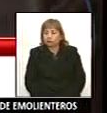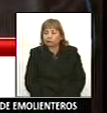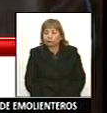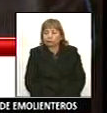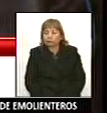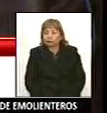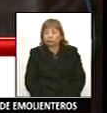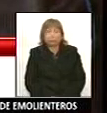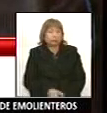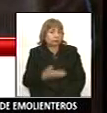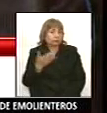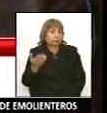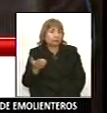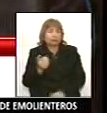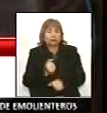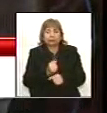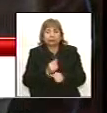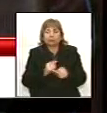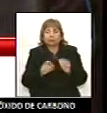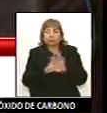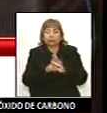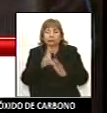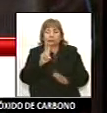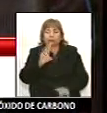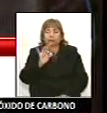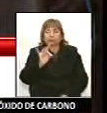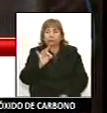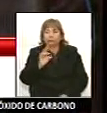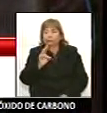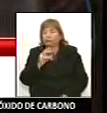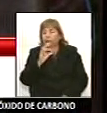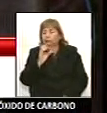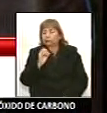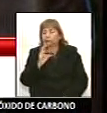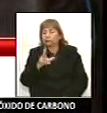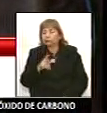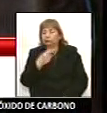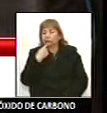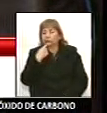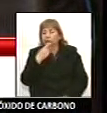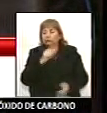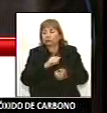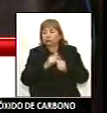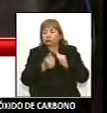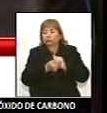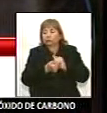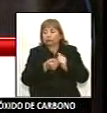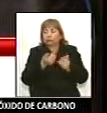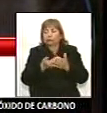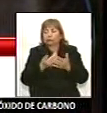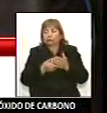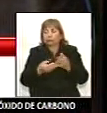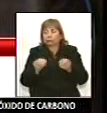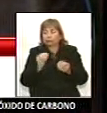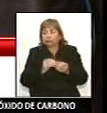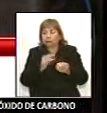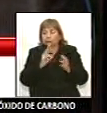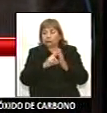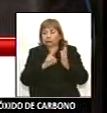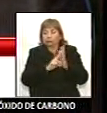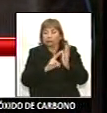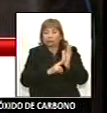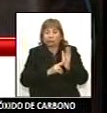En lo que se refiere al sector trabajo, la ley número 27803, sus normas modificatorias, complementarias y